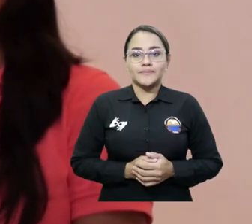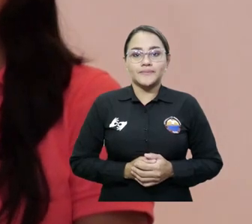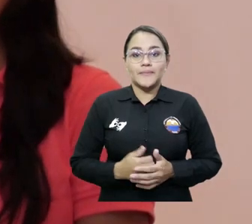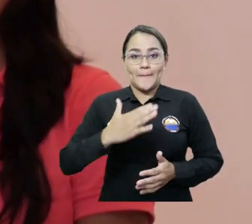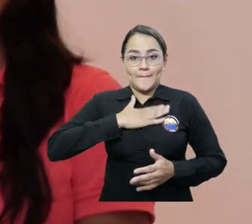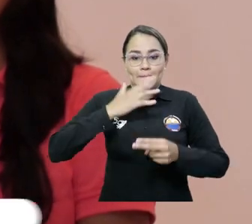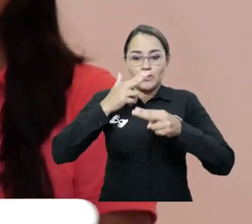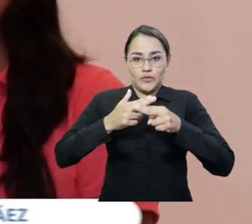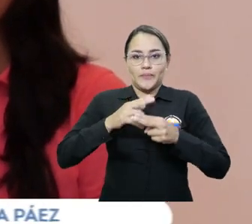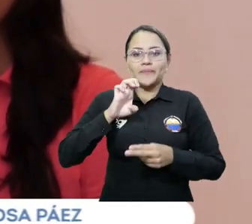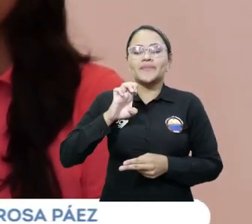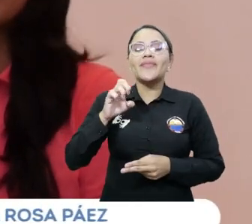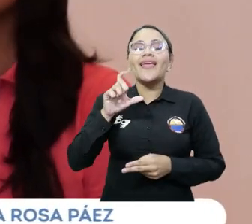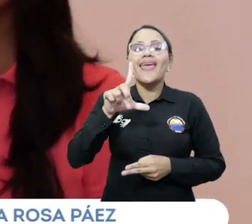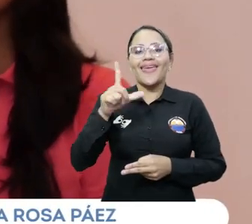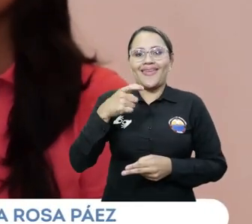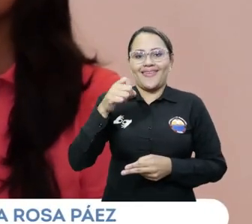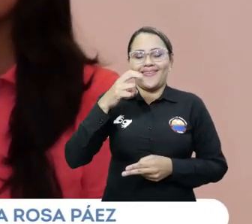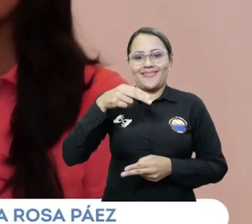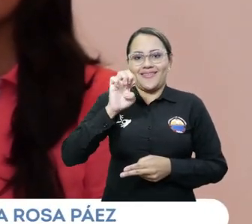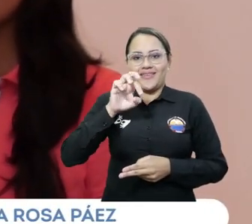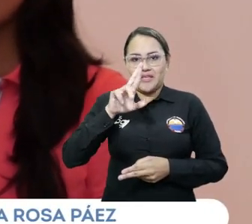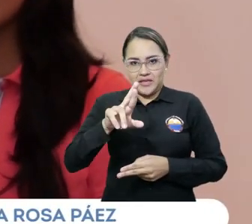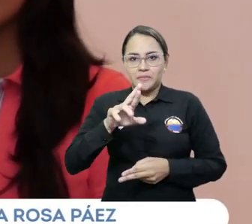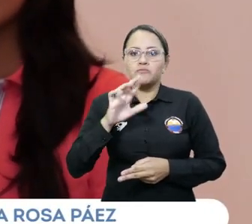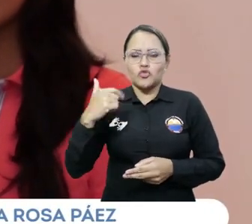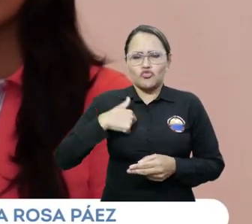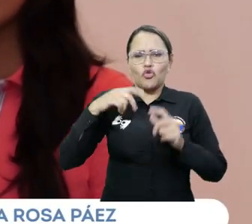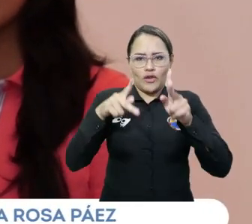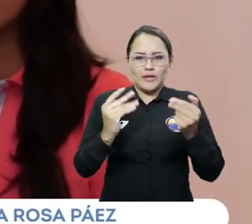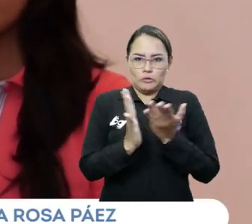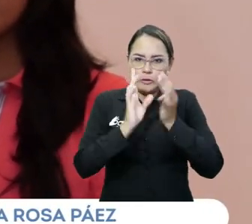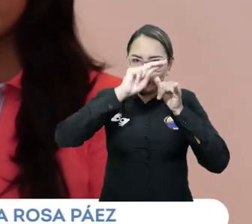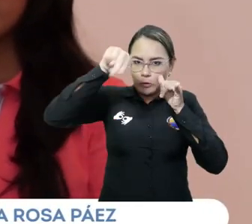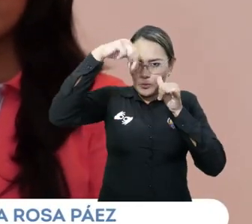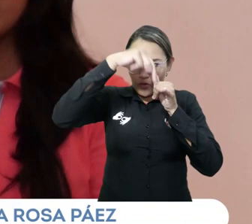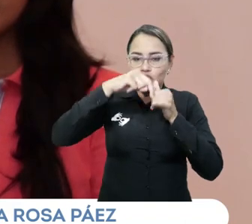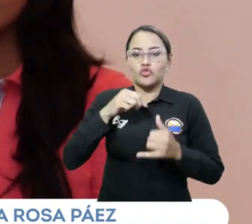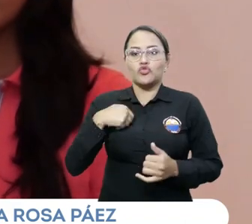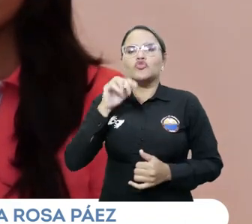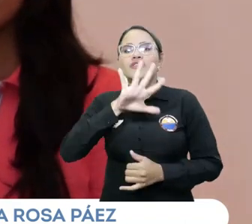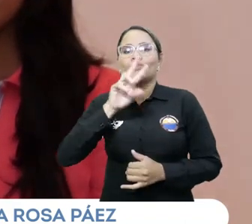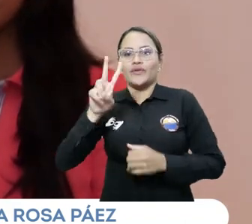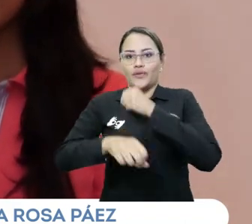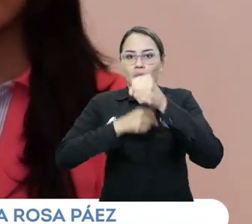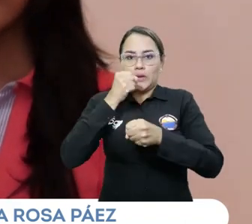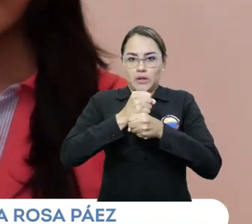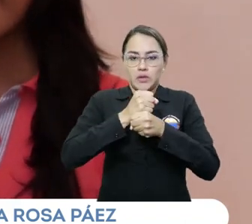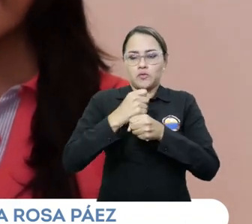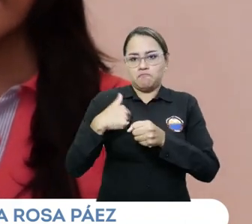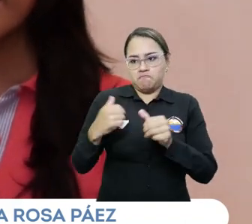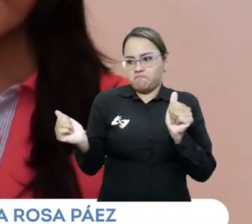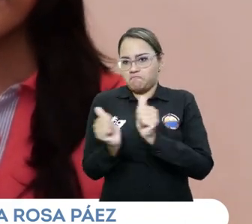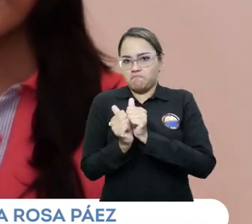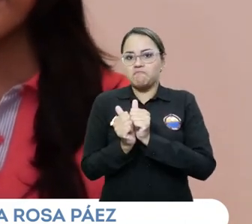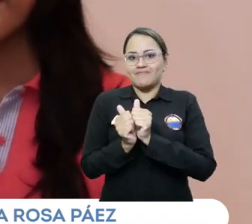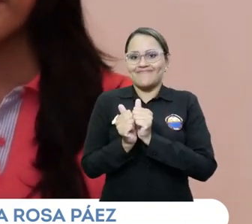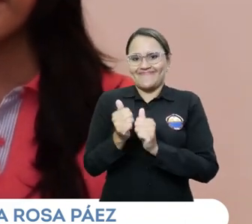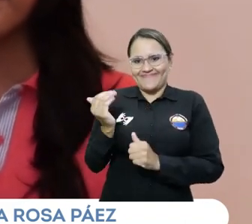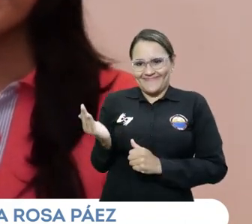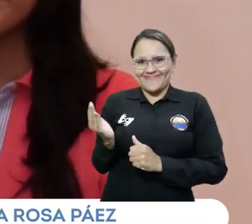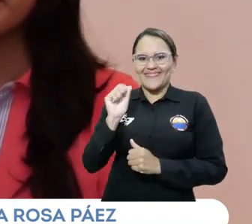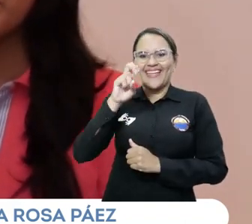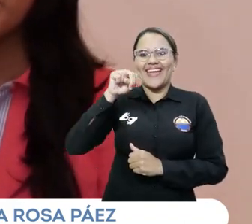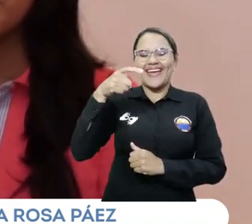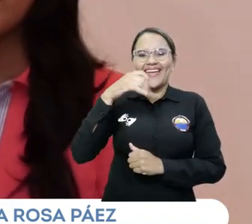Mi nombre es Elger Benjamín Pacheco, me dicen Benji, soy estudiante de antropología, tengo 52 años. Mi dupla es Enadis